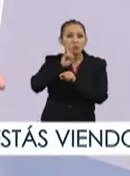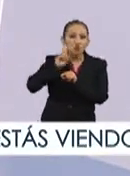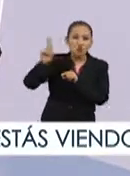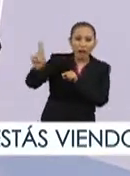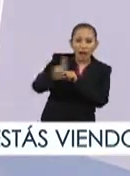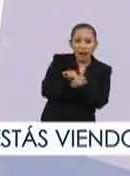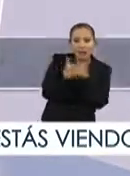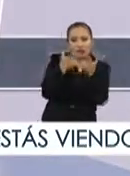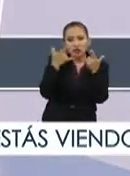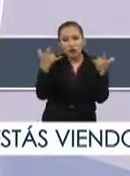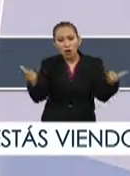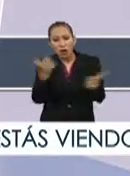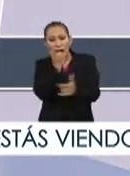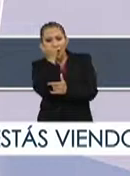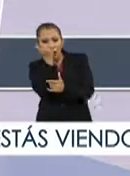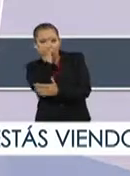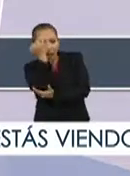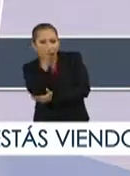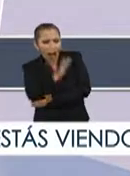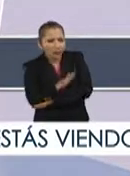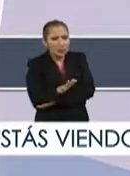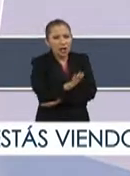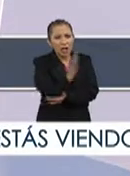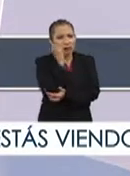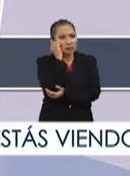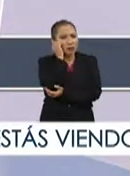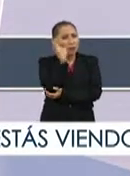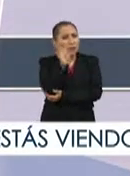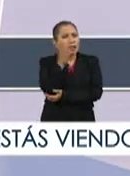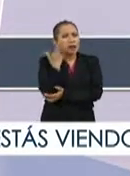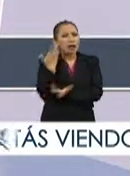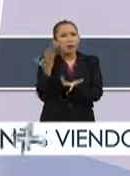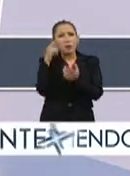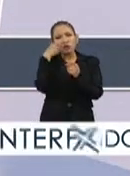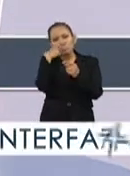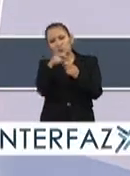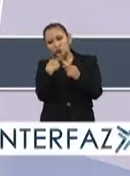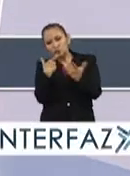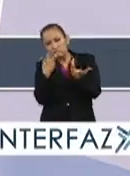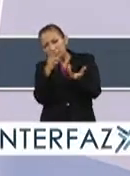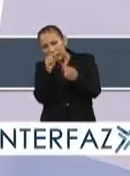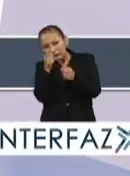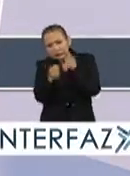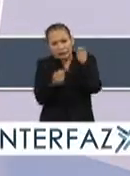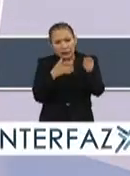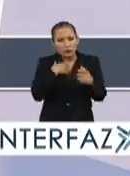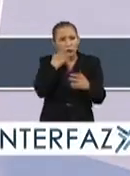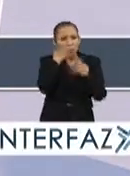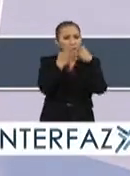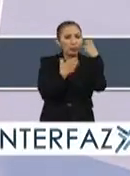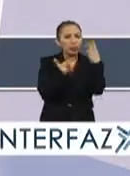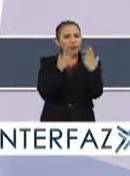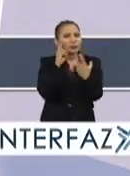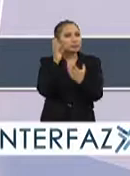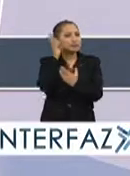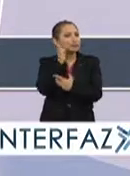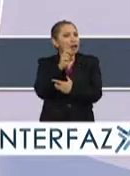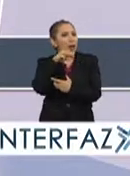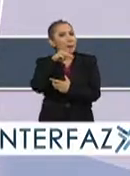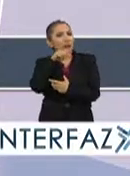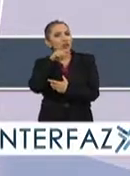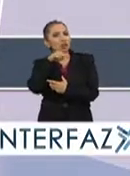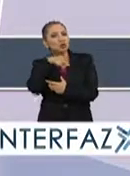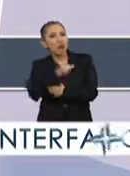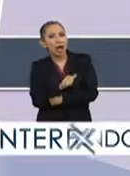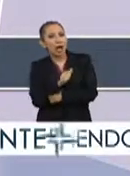del cuento, la alumna del jardín, olvidé los mantras en tus pechos, en tu grito los encontré.